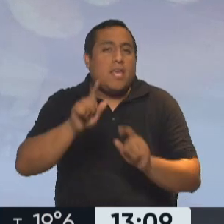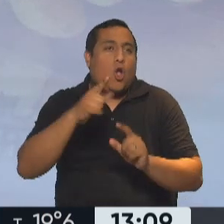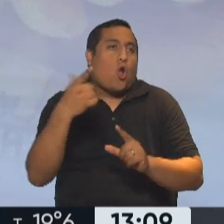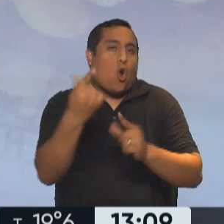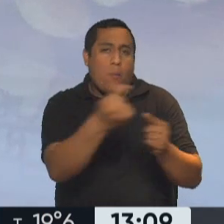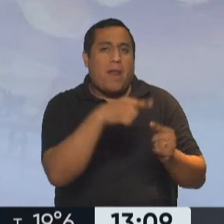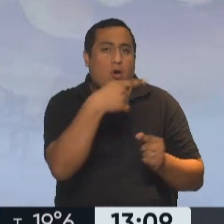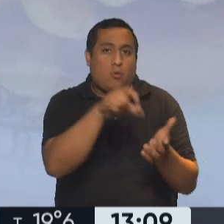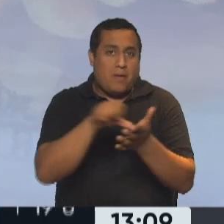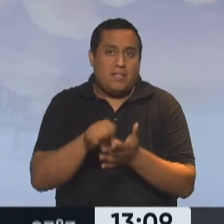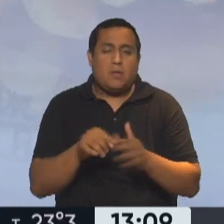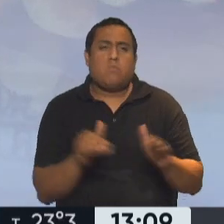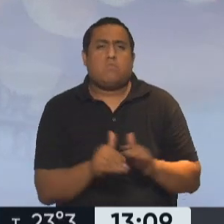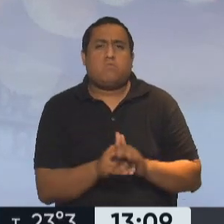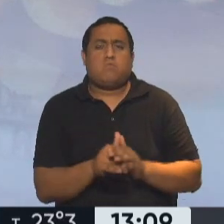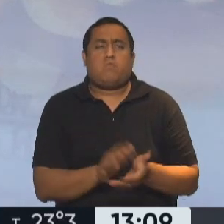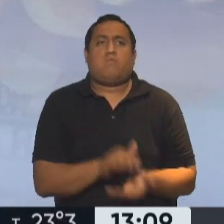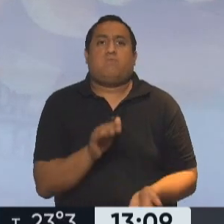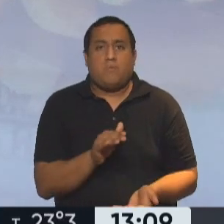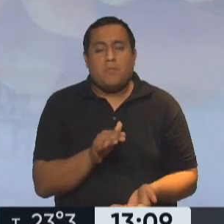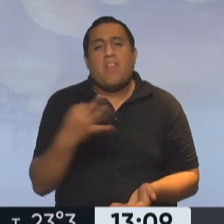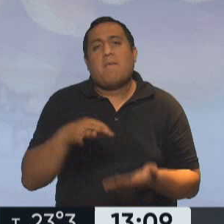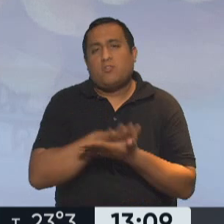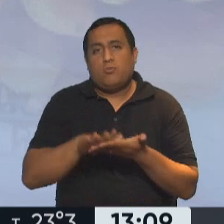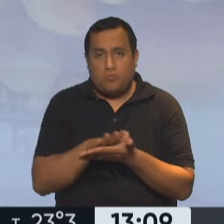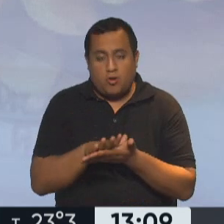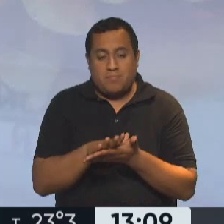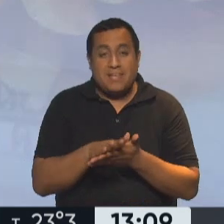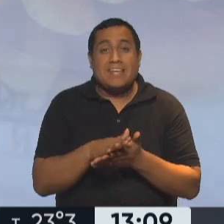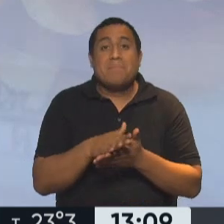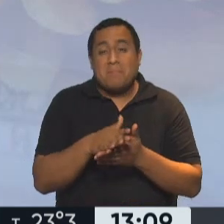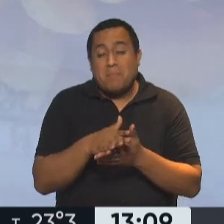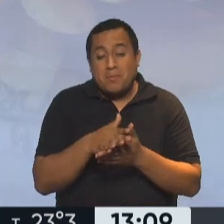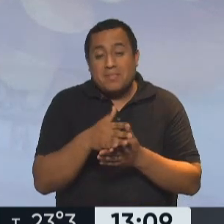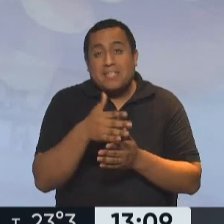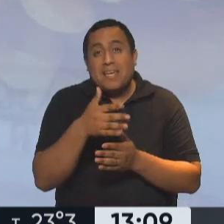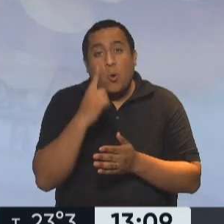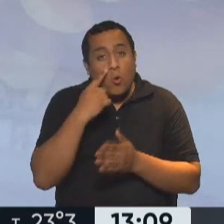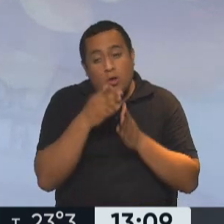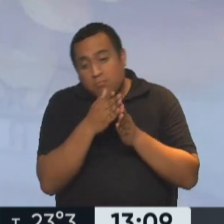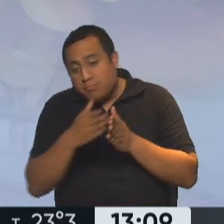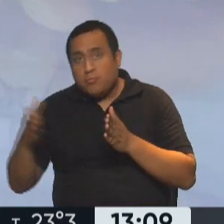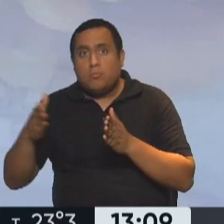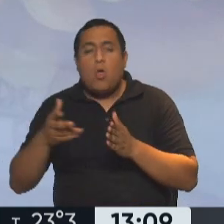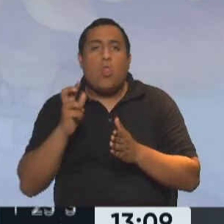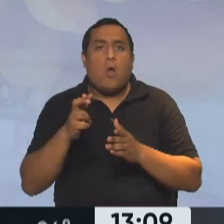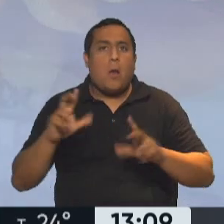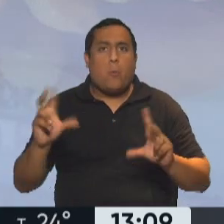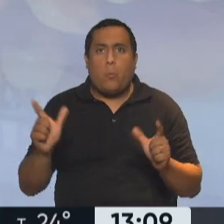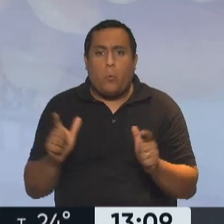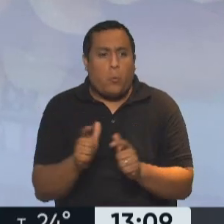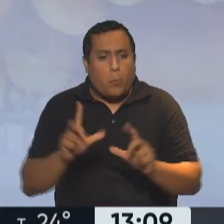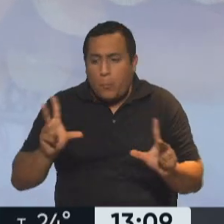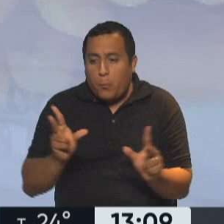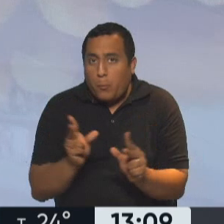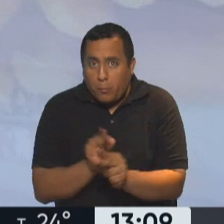resolver. Claramente, cada segundo semestre, es decir, la segunda parte del año, nos vamos quedando con menos liquidación de dólares y en este punto